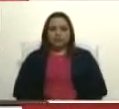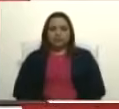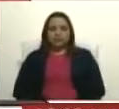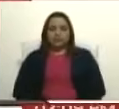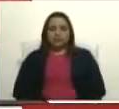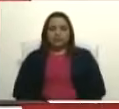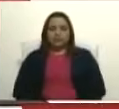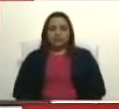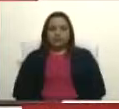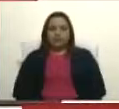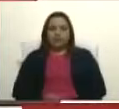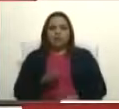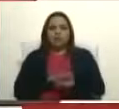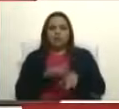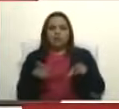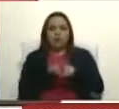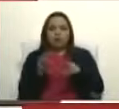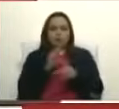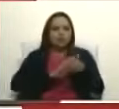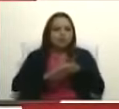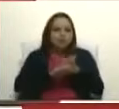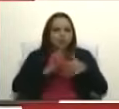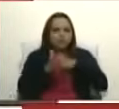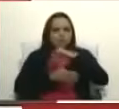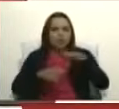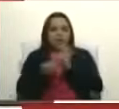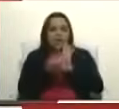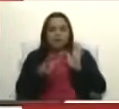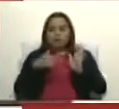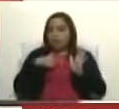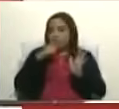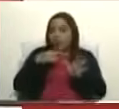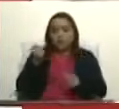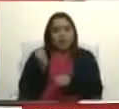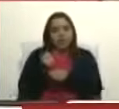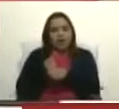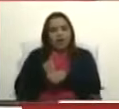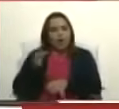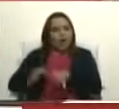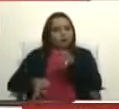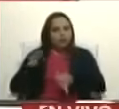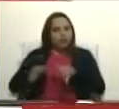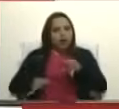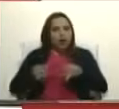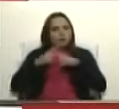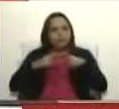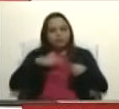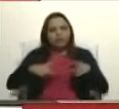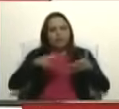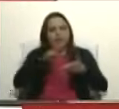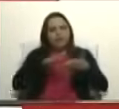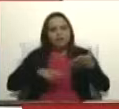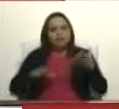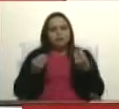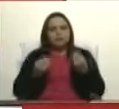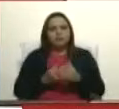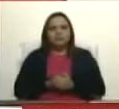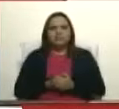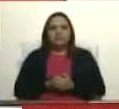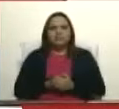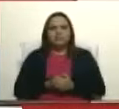Porque ¿cómo se resuelve un tema legal? Aquí hay abogados, ¿verdad? Yo no soy abogado, pero uno lee bastante, ¿verdad, señor Pedro? Pero no le gusta que uno diga